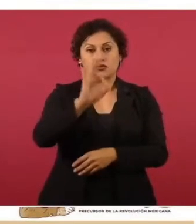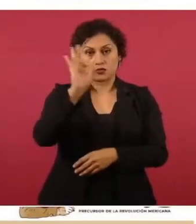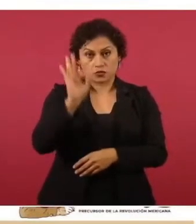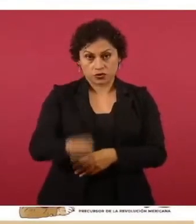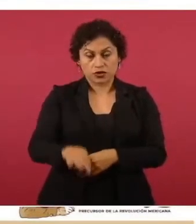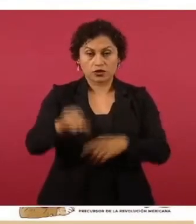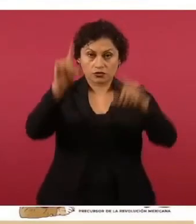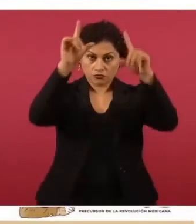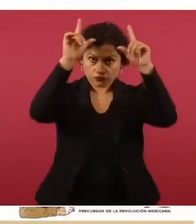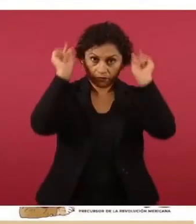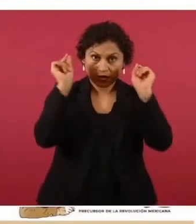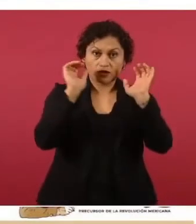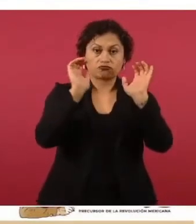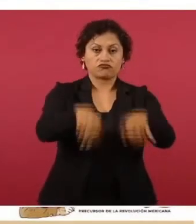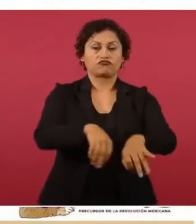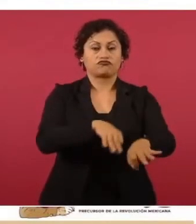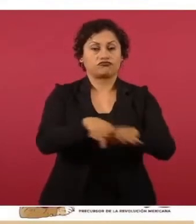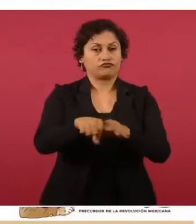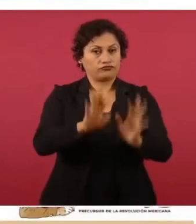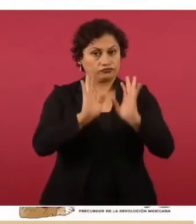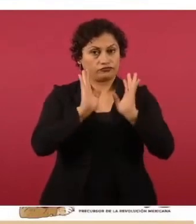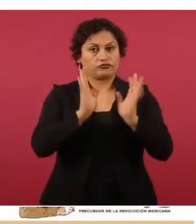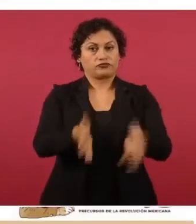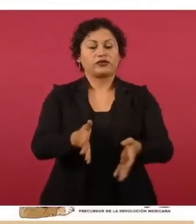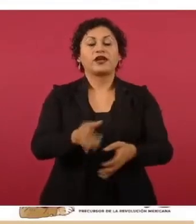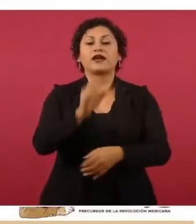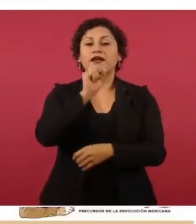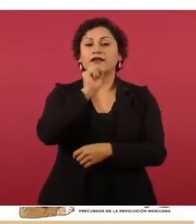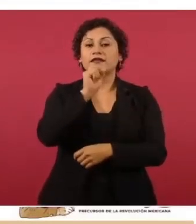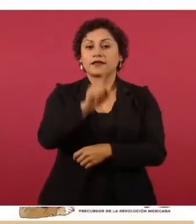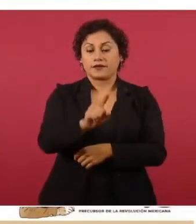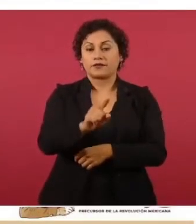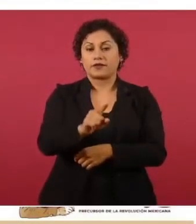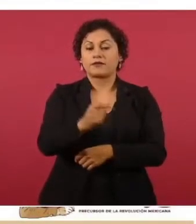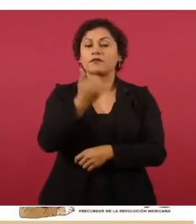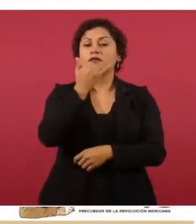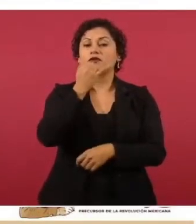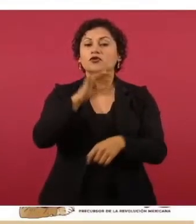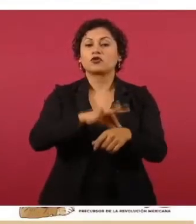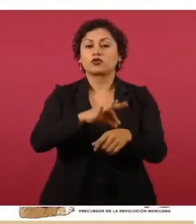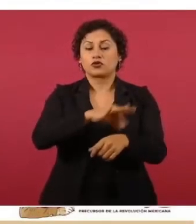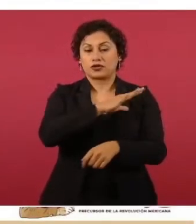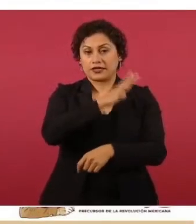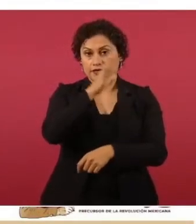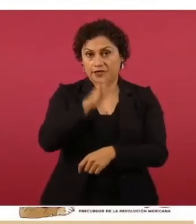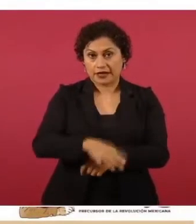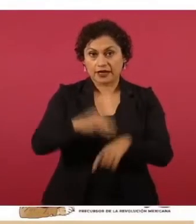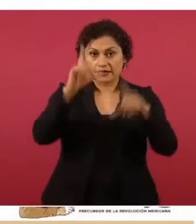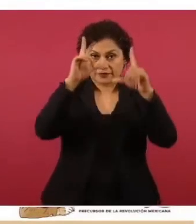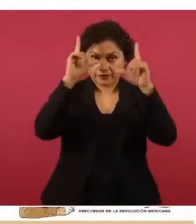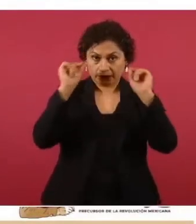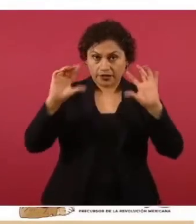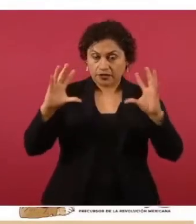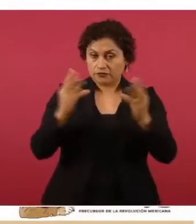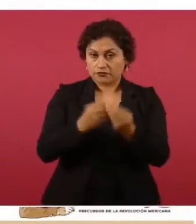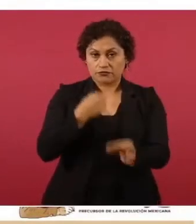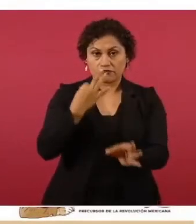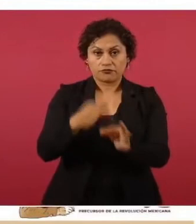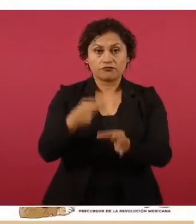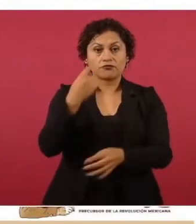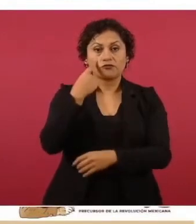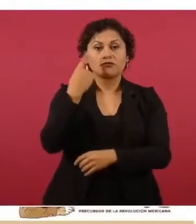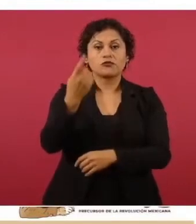de enfermería y también de médicos, de médicos generales y especialistas y personal de enfermería. Este